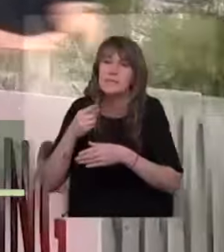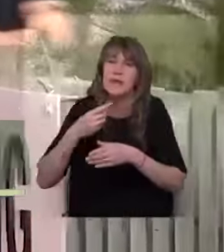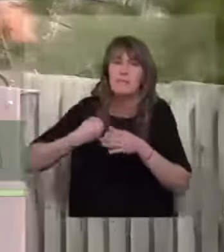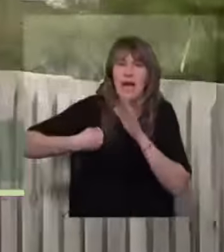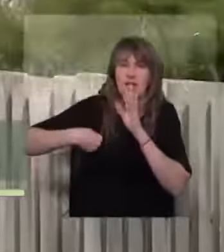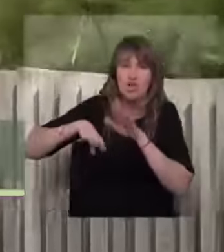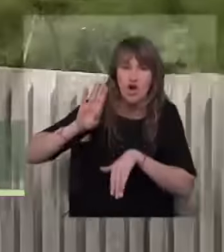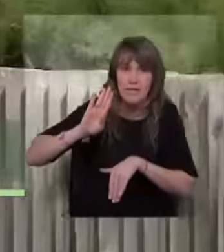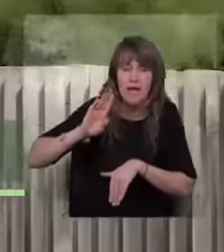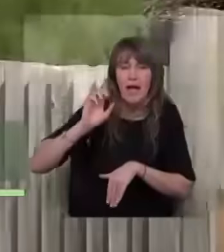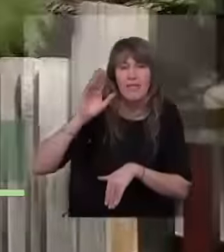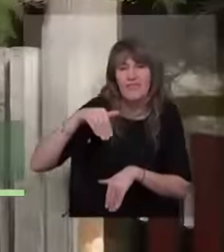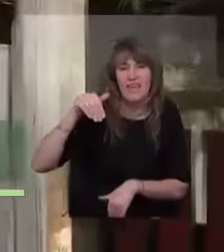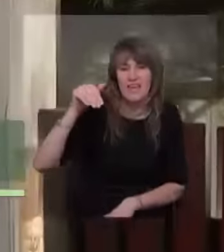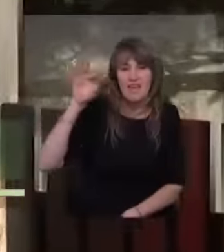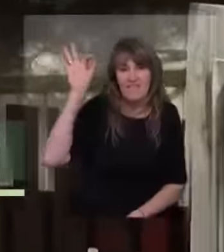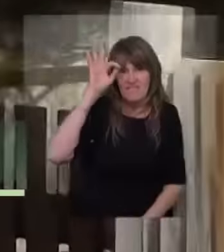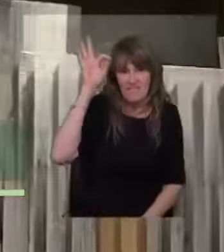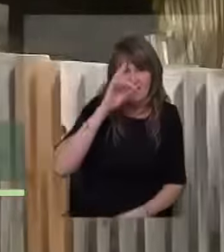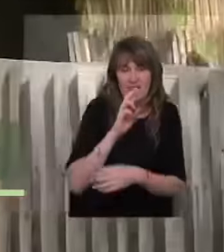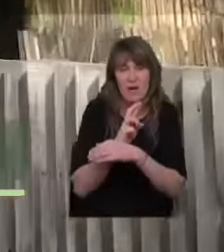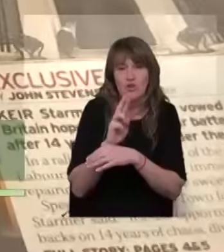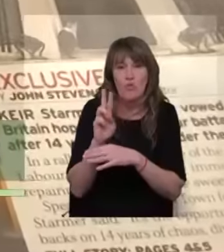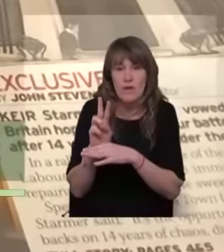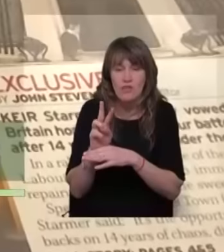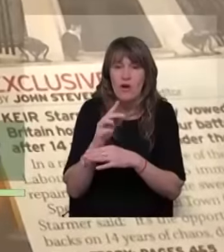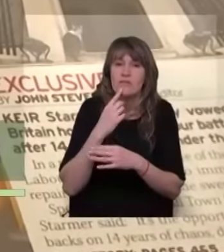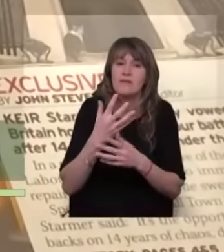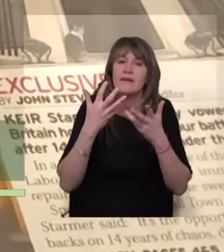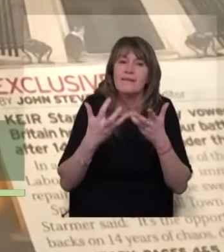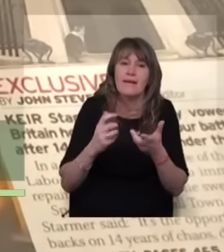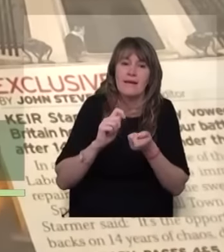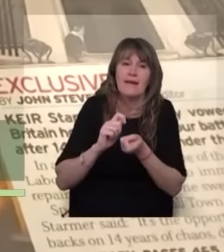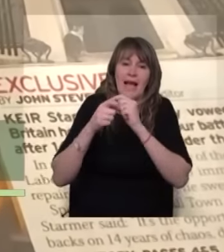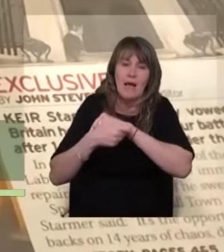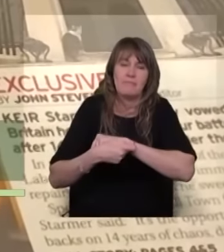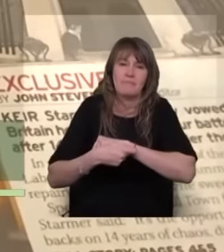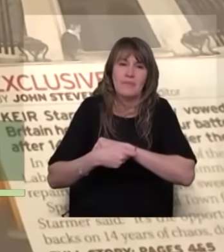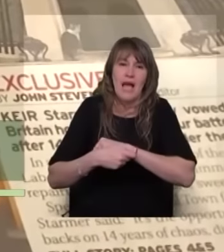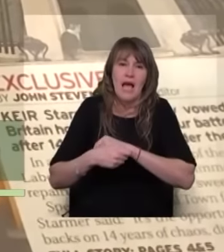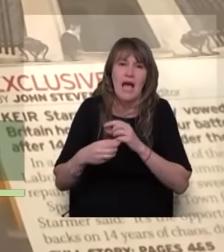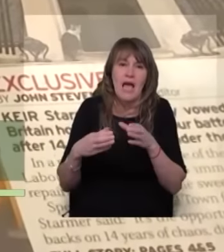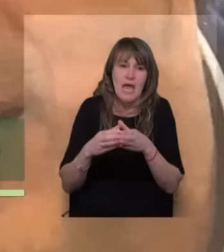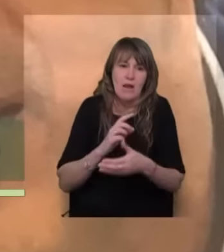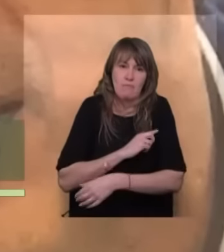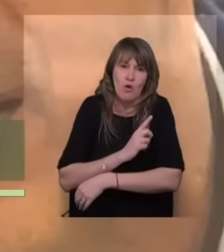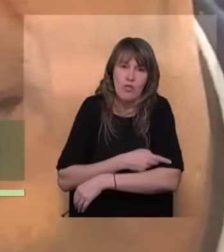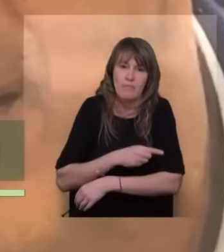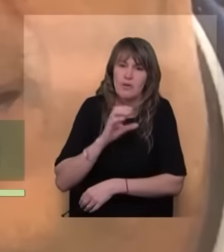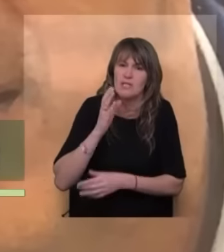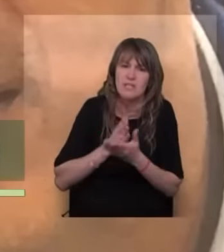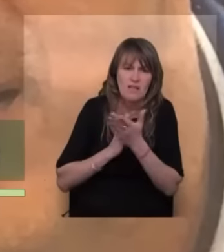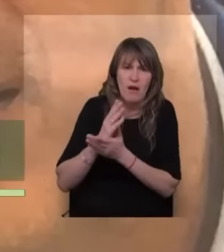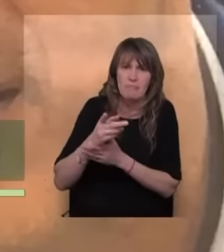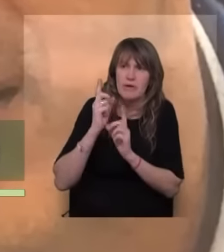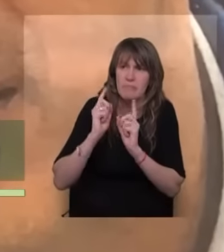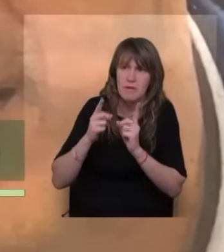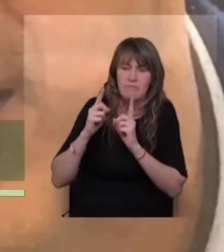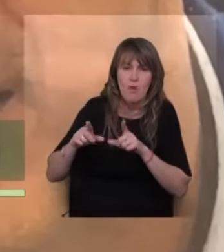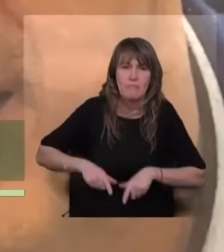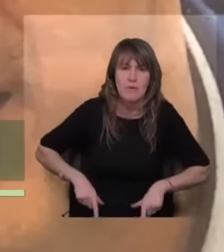electorado británico desea es un cambio de pod después de un gobierno conservador que tuvo cinco primeros ministros en 8